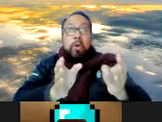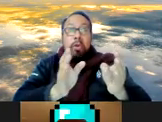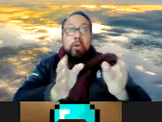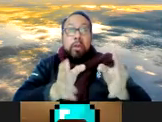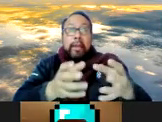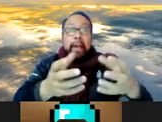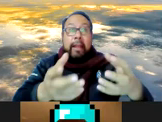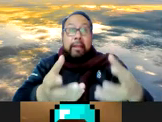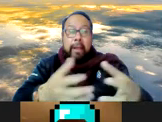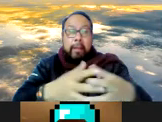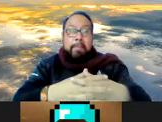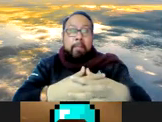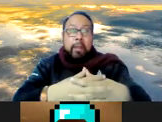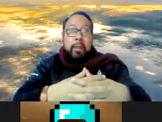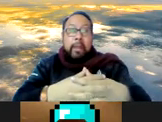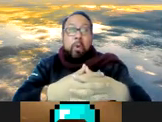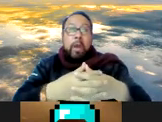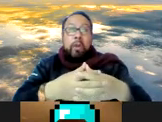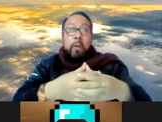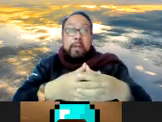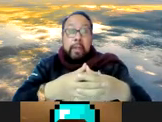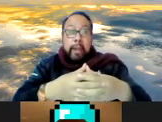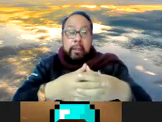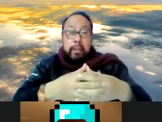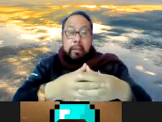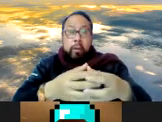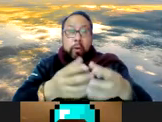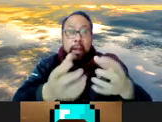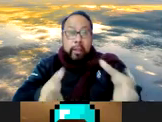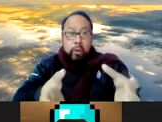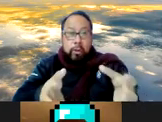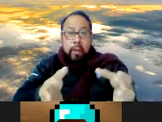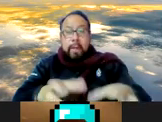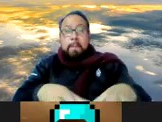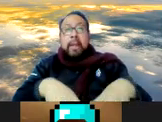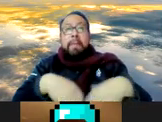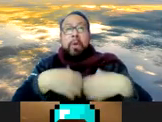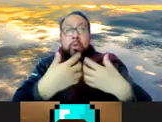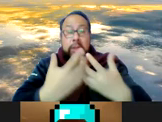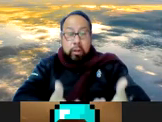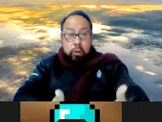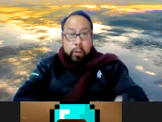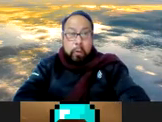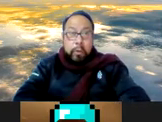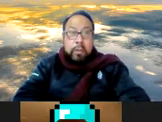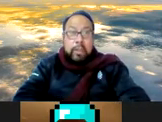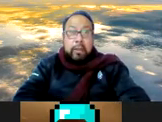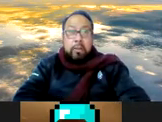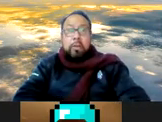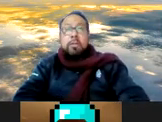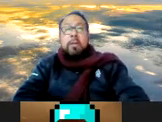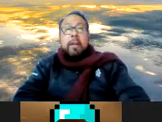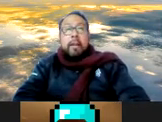llamarlo, un control de calidad en cuanto a los integrantes. Los colegios van a producir sus